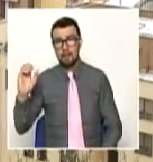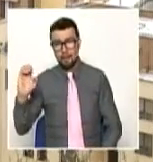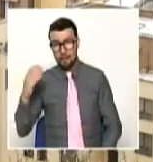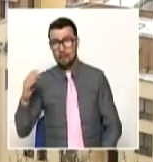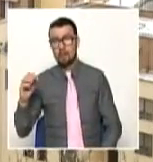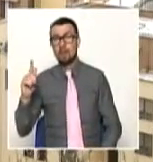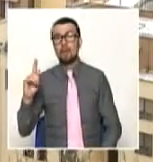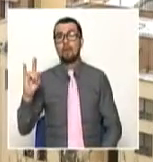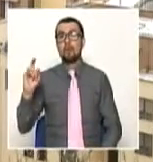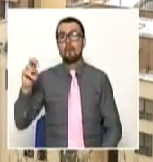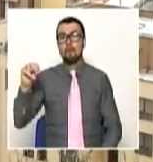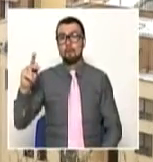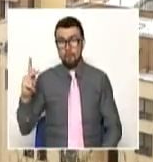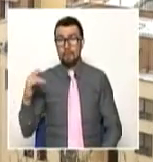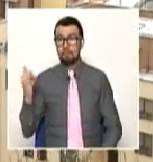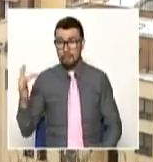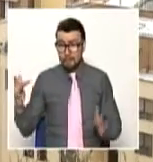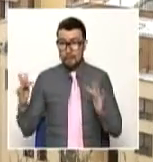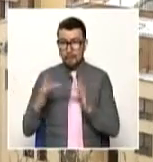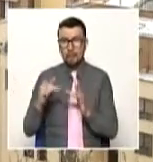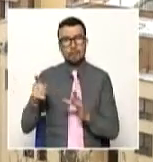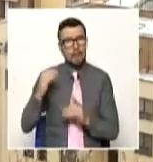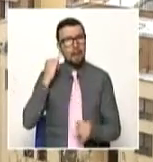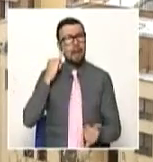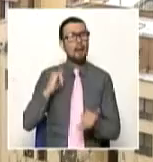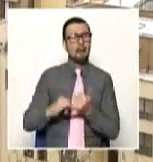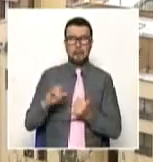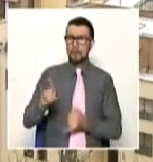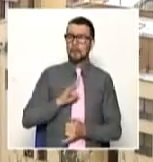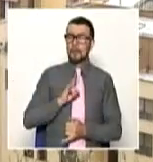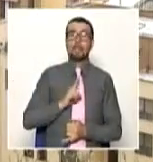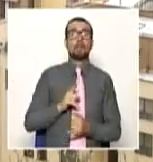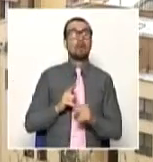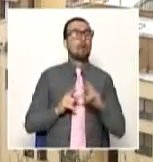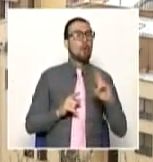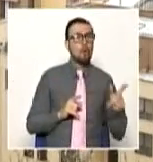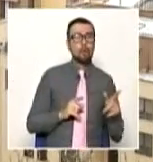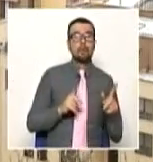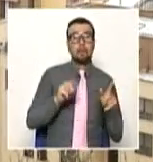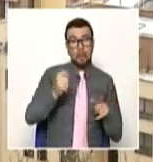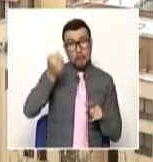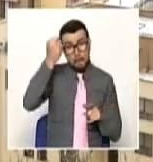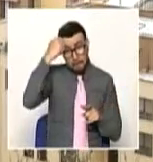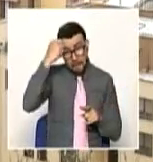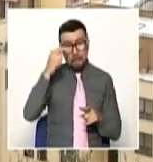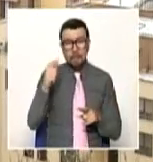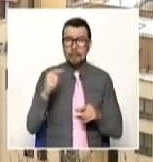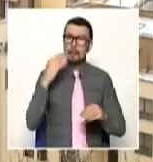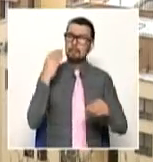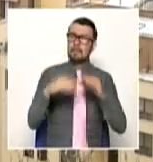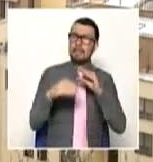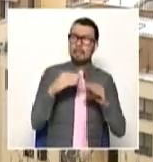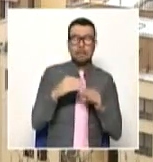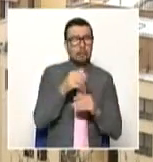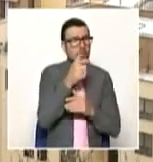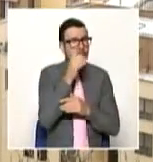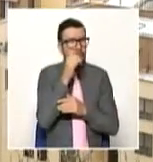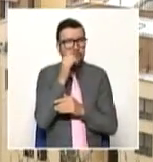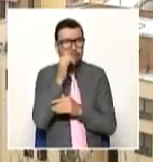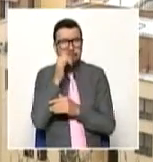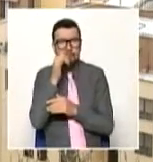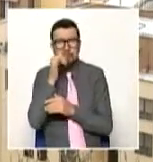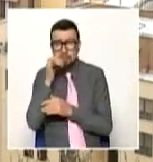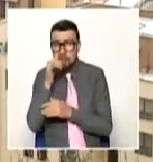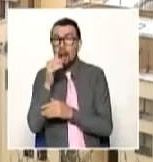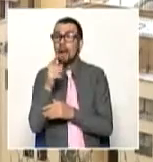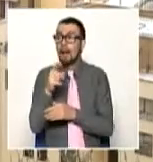van a poder identificar, con el que ustedes van a poder gozar, y el otro es otra grabación, si Dios quiere, la de un video, en donde ustedes puedan ya